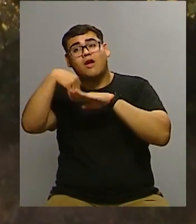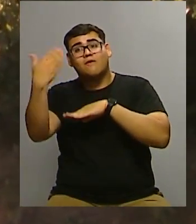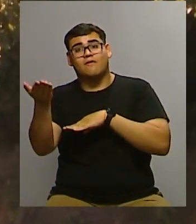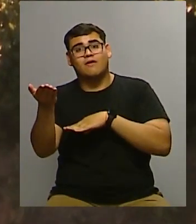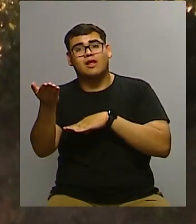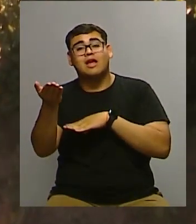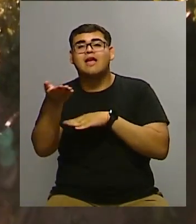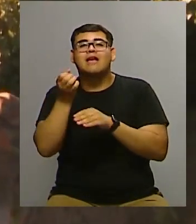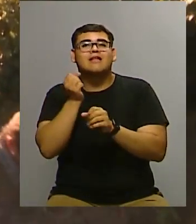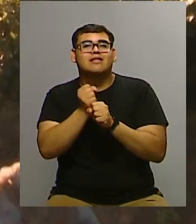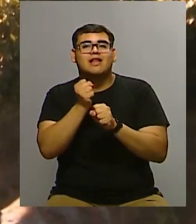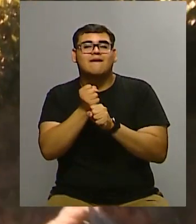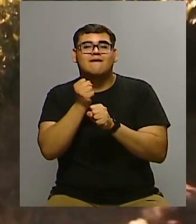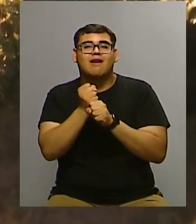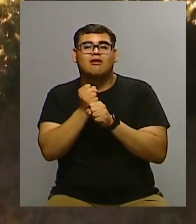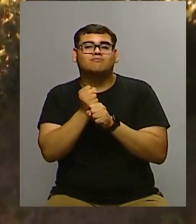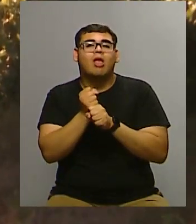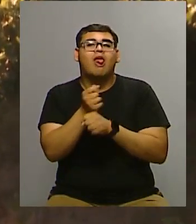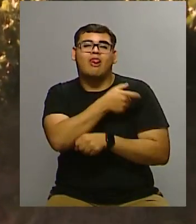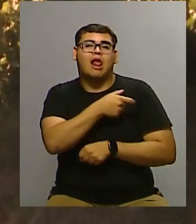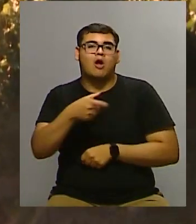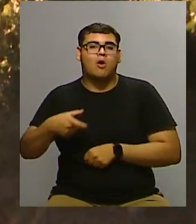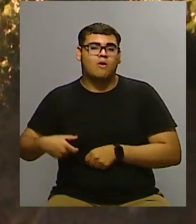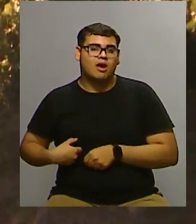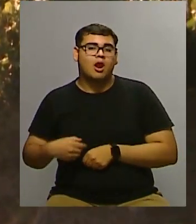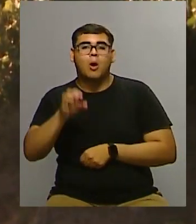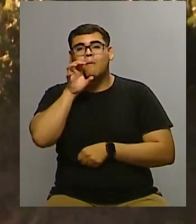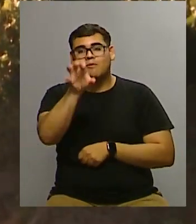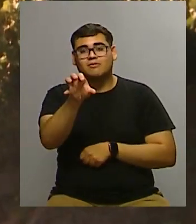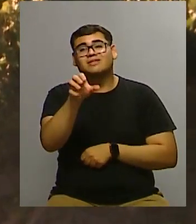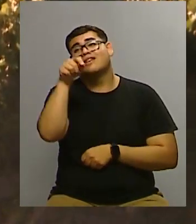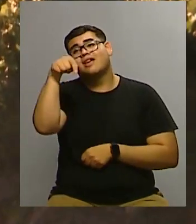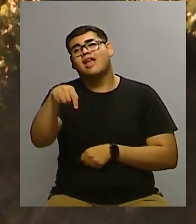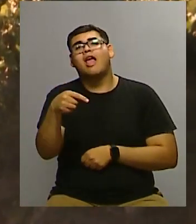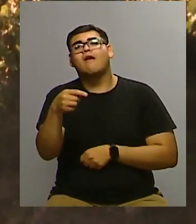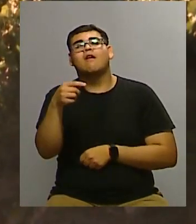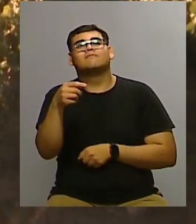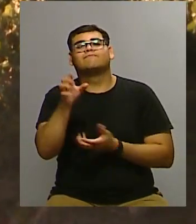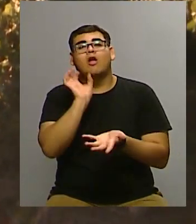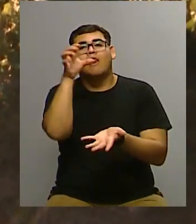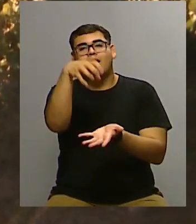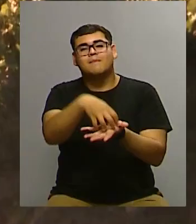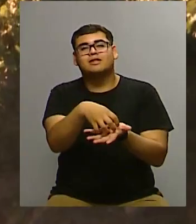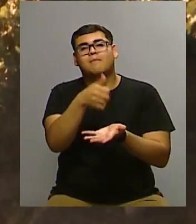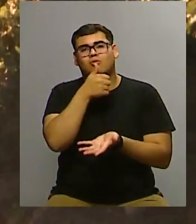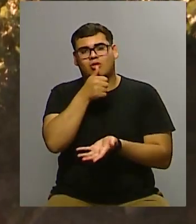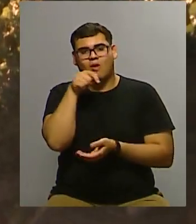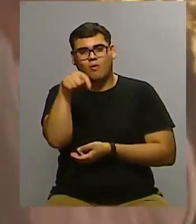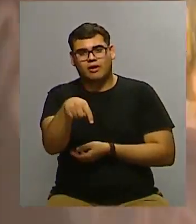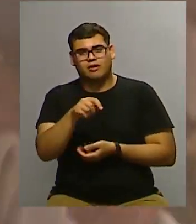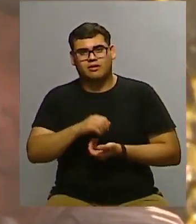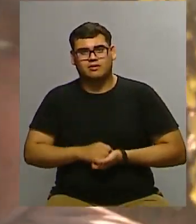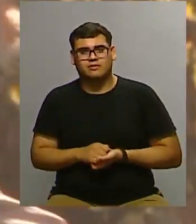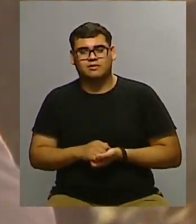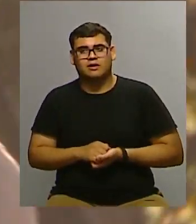el trabajo es de los gobiernos provinciales. Sí. En este caso es el Departamento General de Irrigación. Tal cual. De nada sirve tener un Departamento General